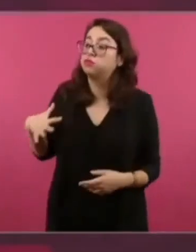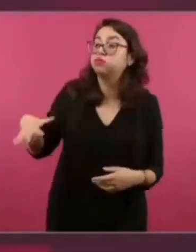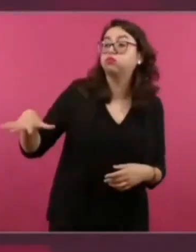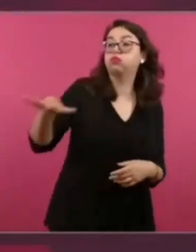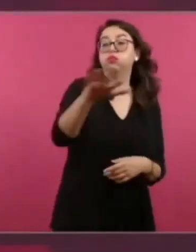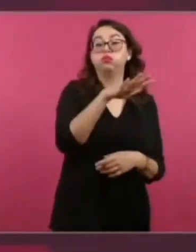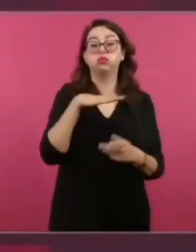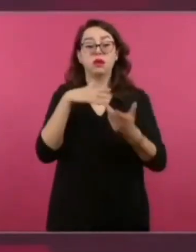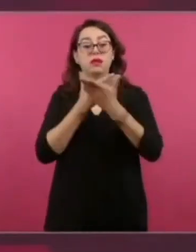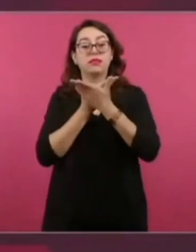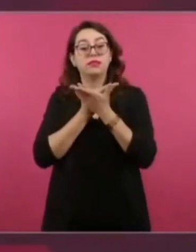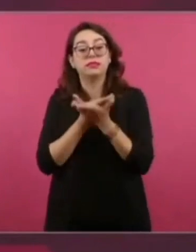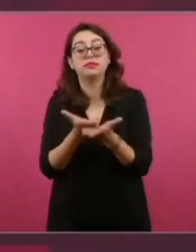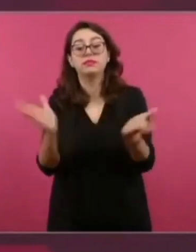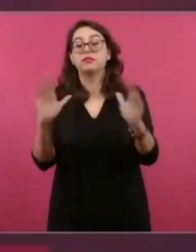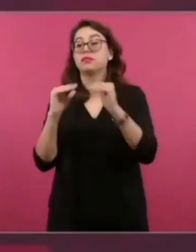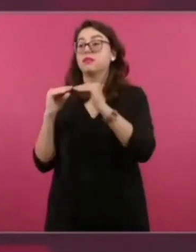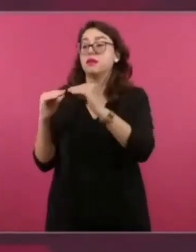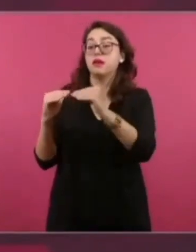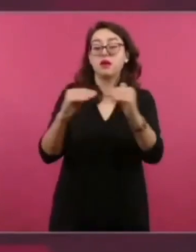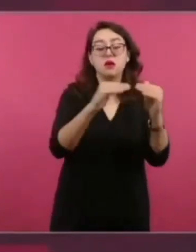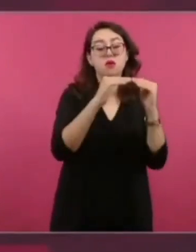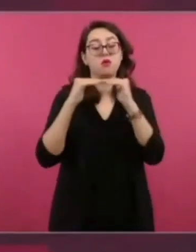de la riqueza, del presupuesto.